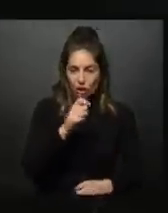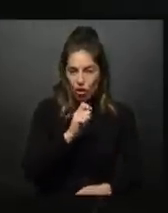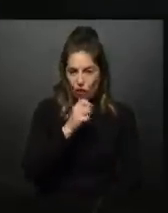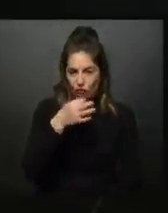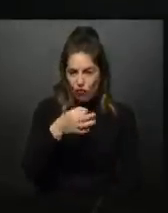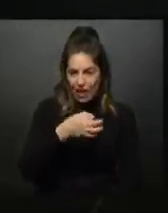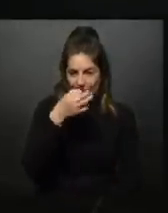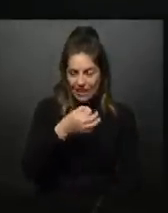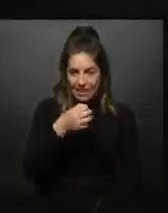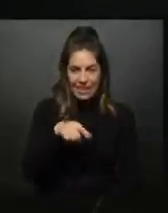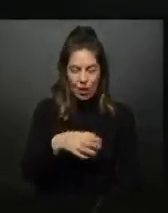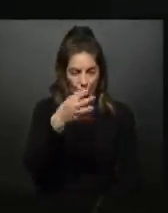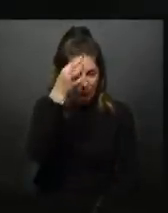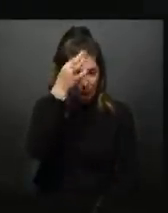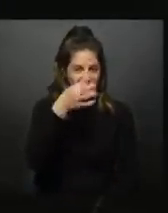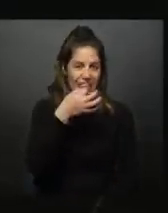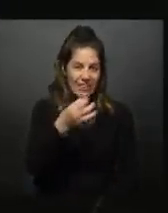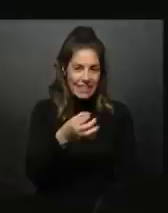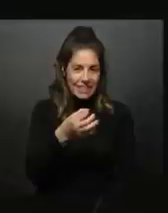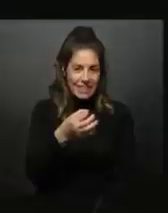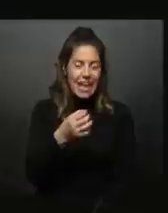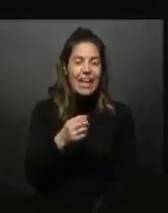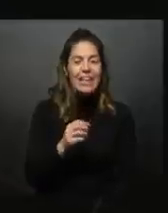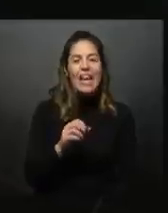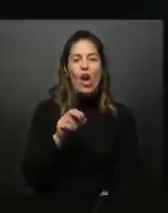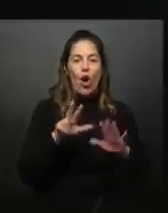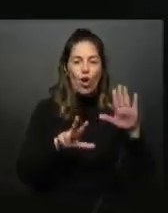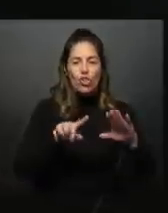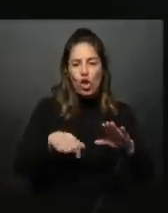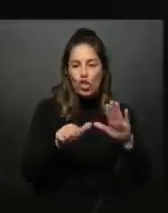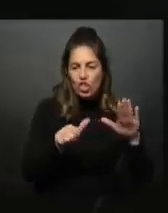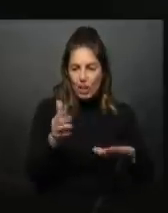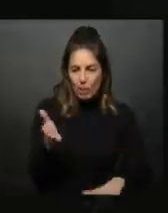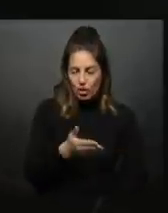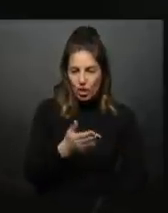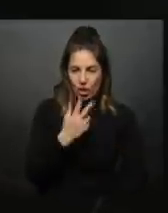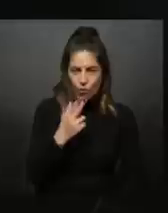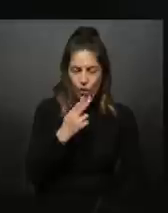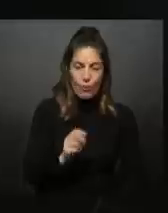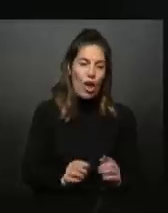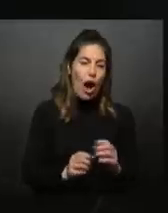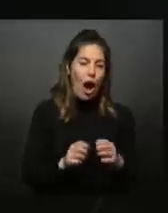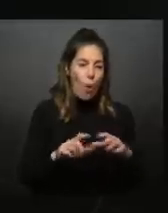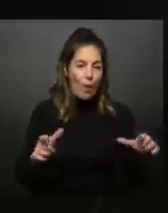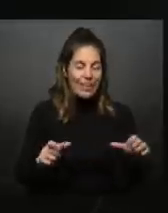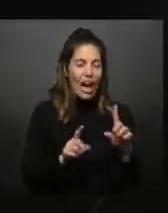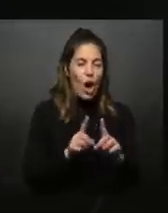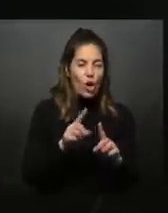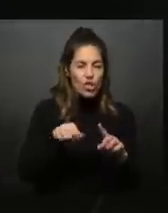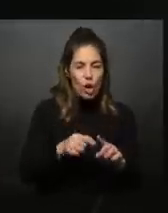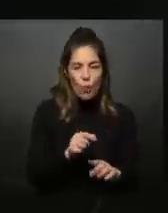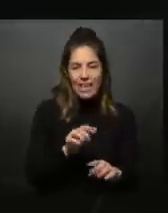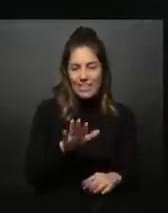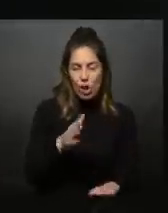el consumo de cigarrillos del Ocho con seis por ciento pero aumenta al 11 y medio por ciento si se